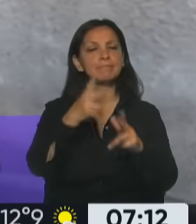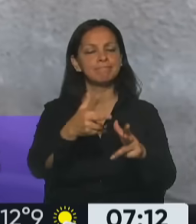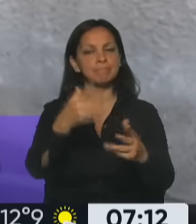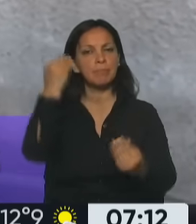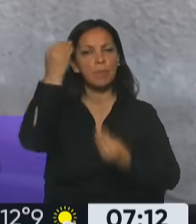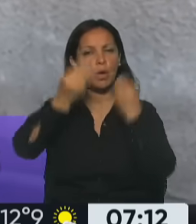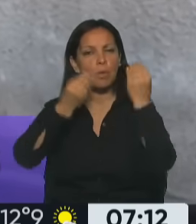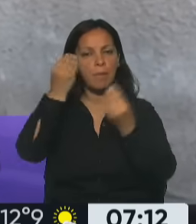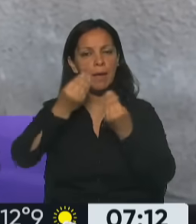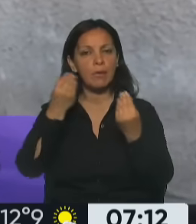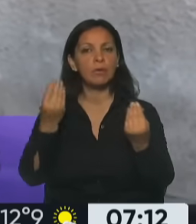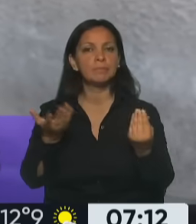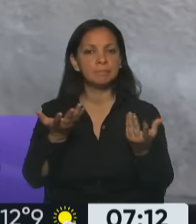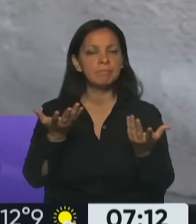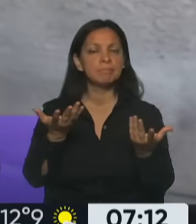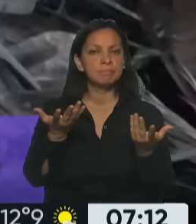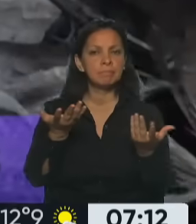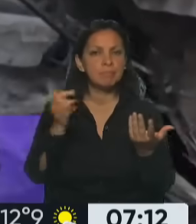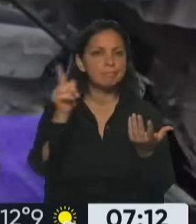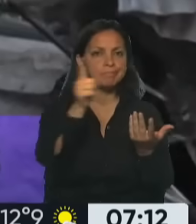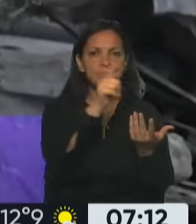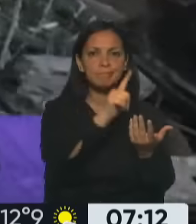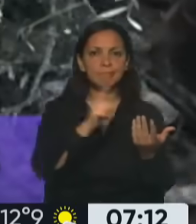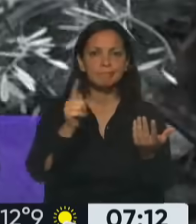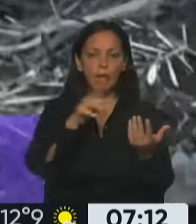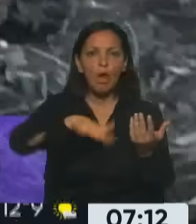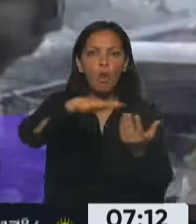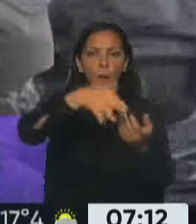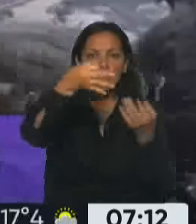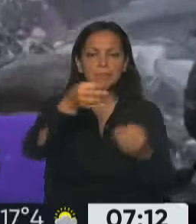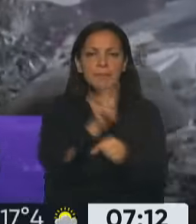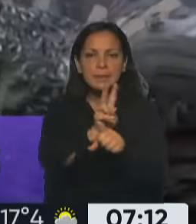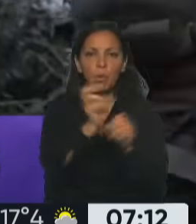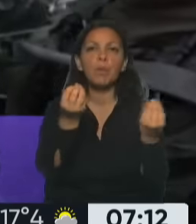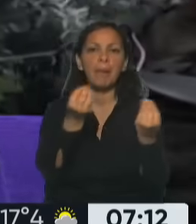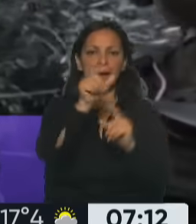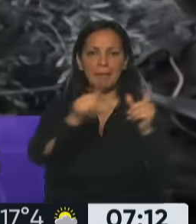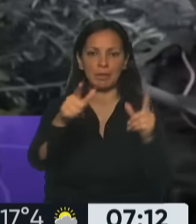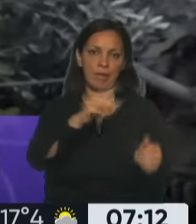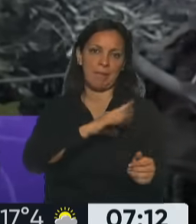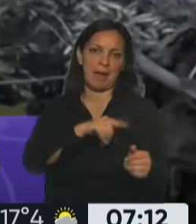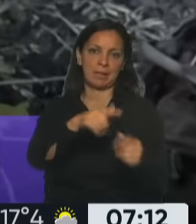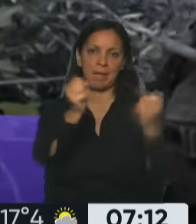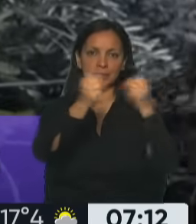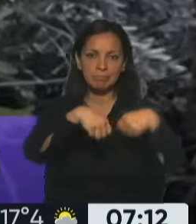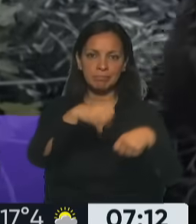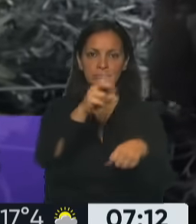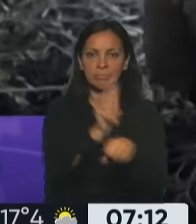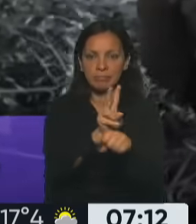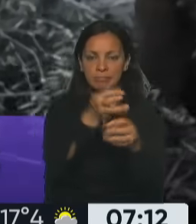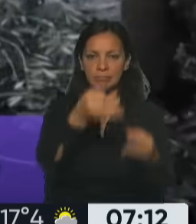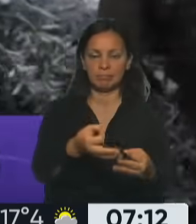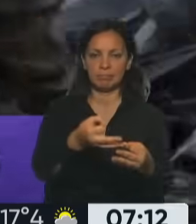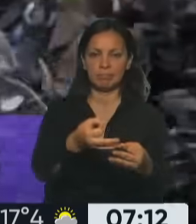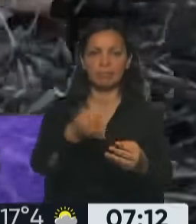de que no haya lugares para refugiarse de parte de los palestinos, y también recordar que la Franja de Gaza